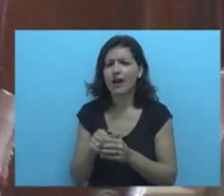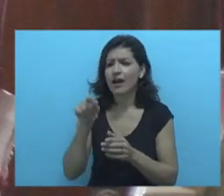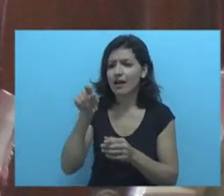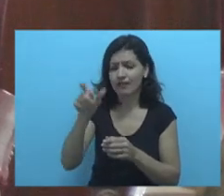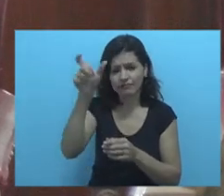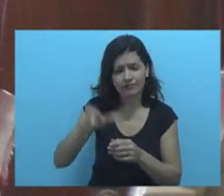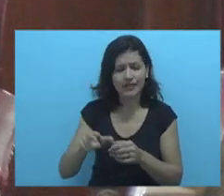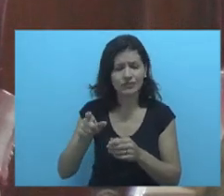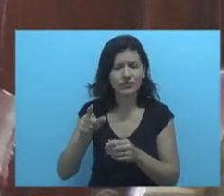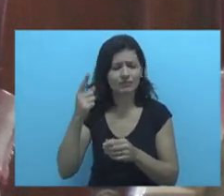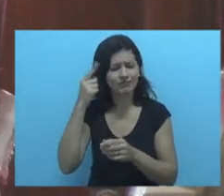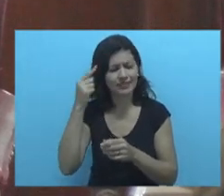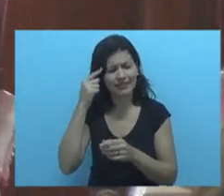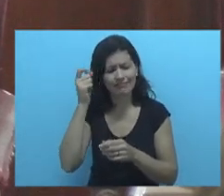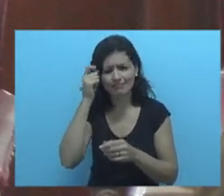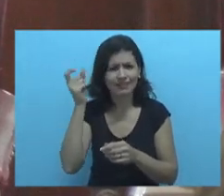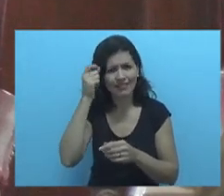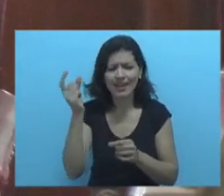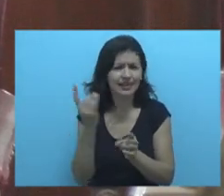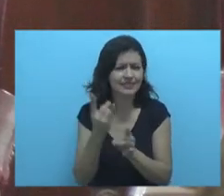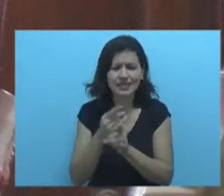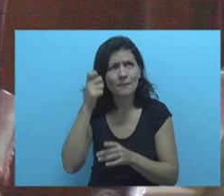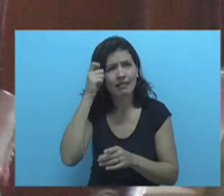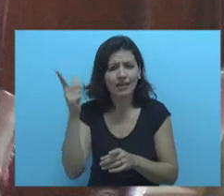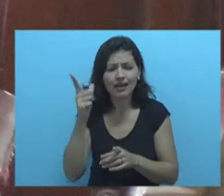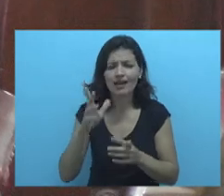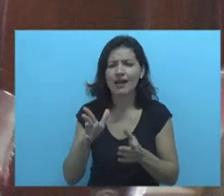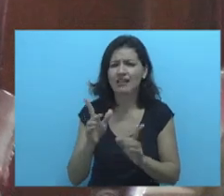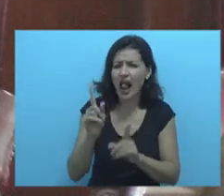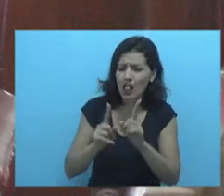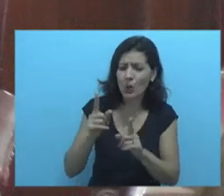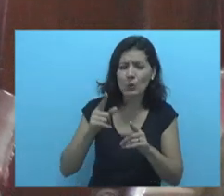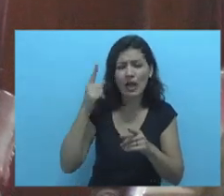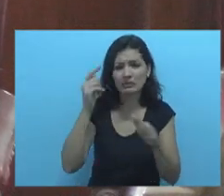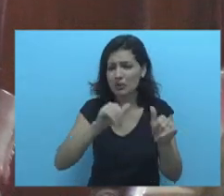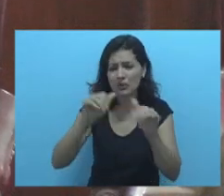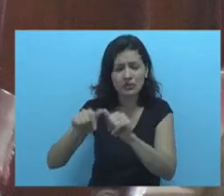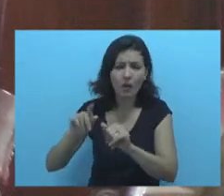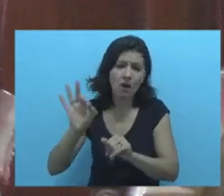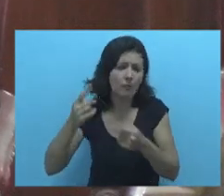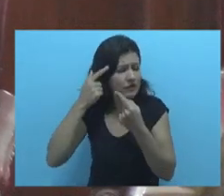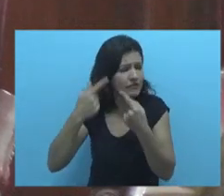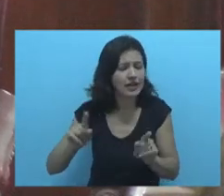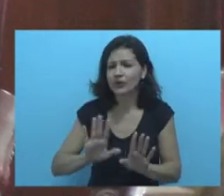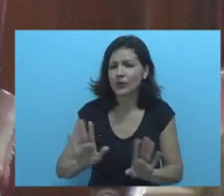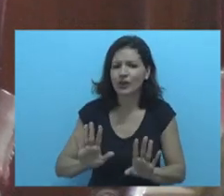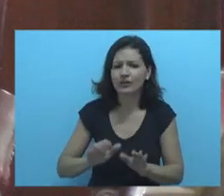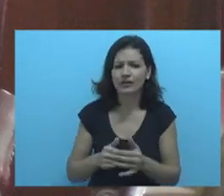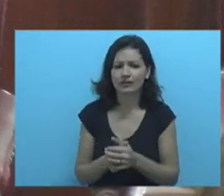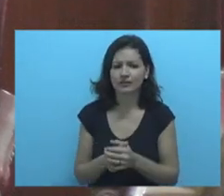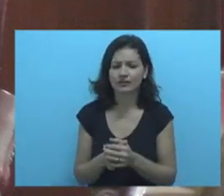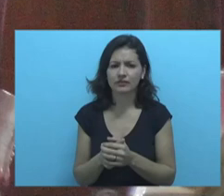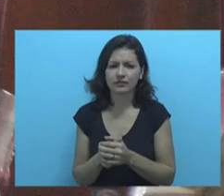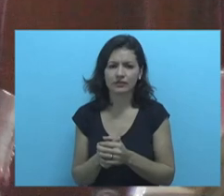podía disentir, pero era una persona que llevaba siempre el legado de sus ideas adelante. Los que mueren por la vida no pueden llamarte